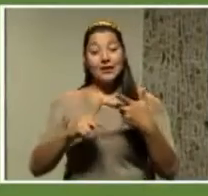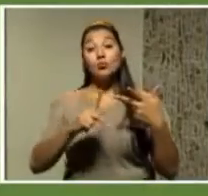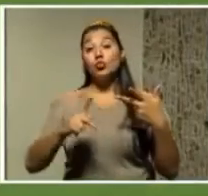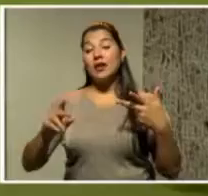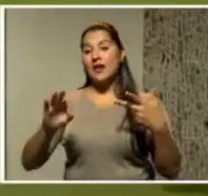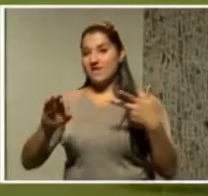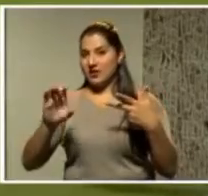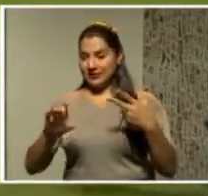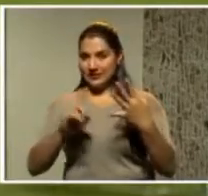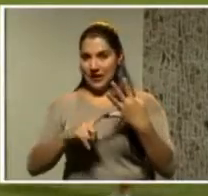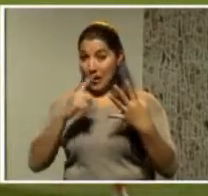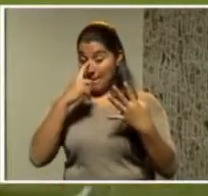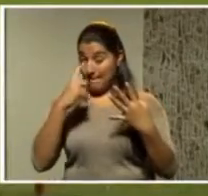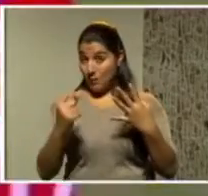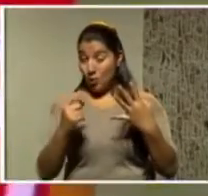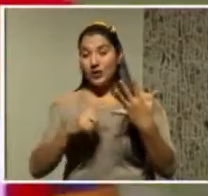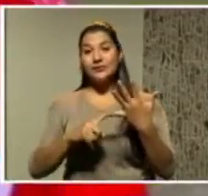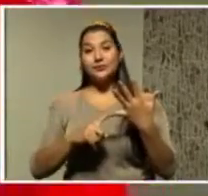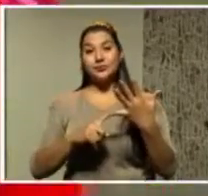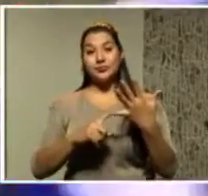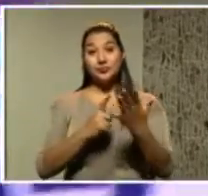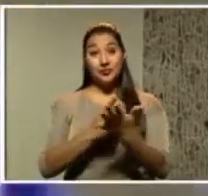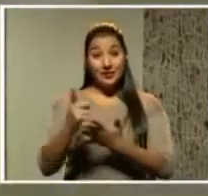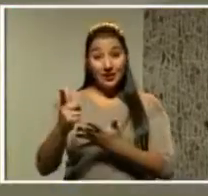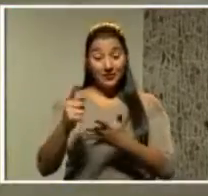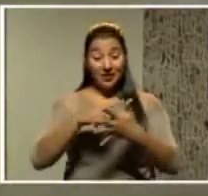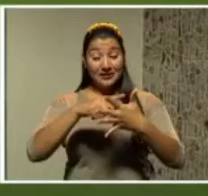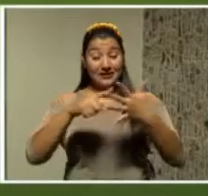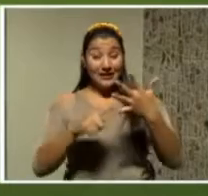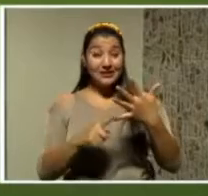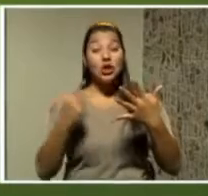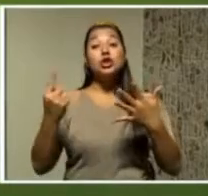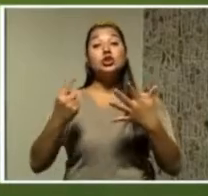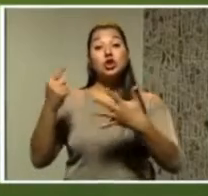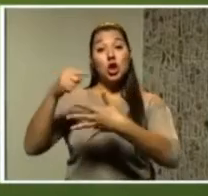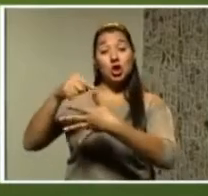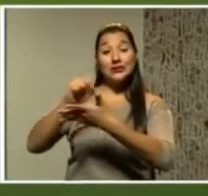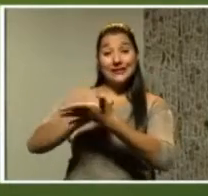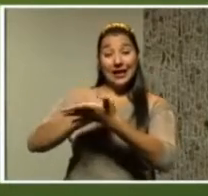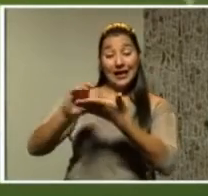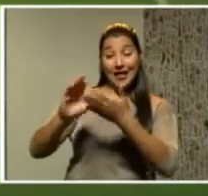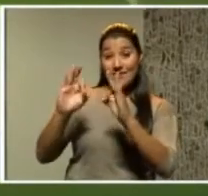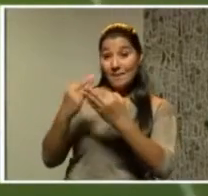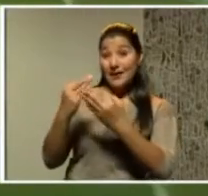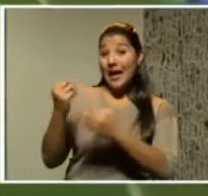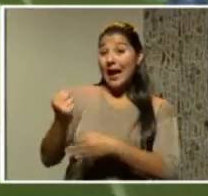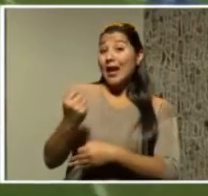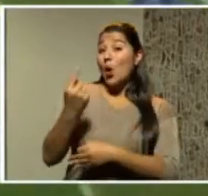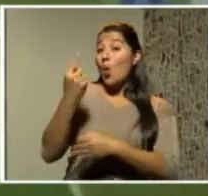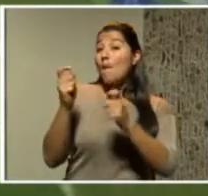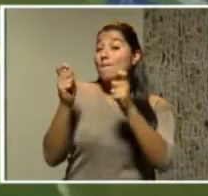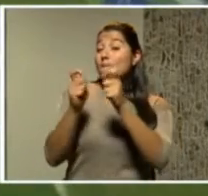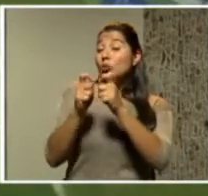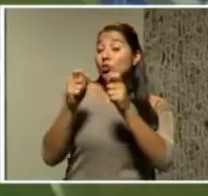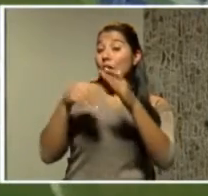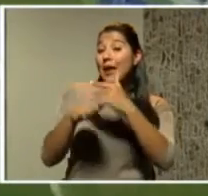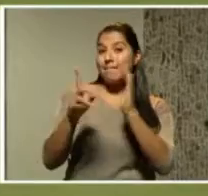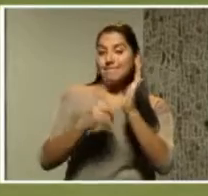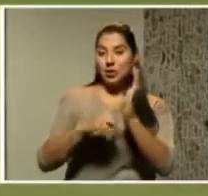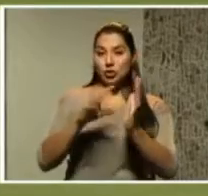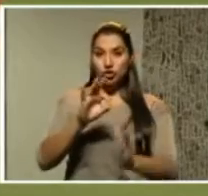Arenas FC, Brujas y Liberia. De ellos, solamente Sagrada Familia rescató un punto en el certamen de